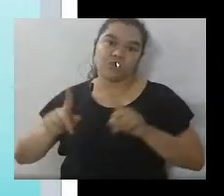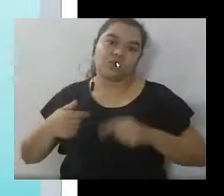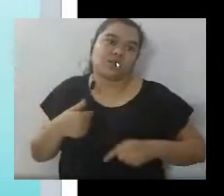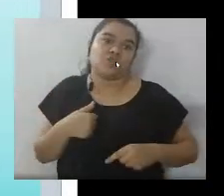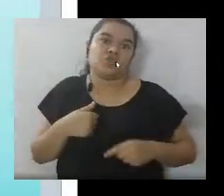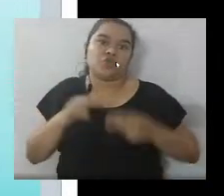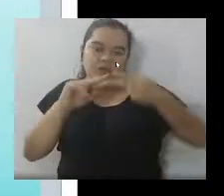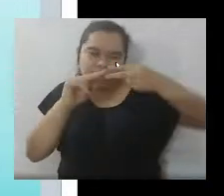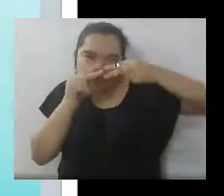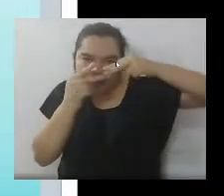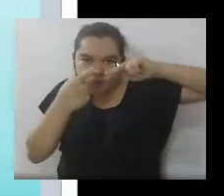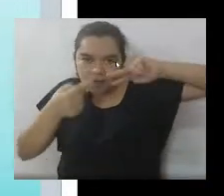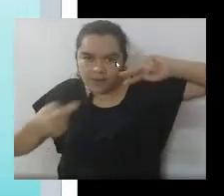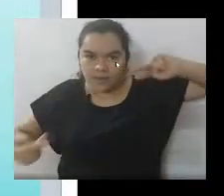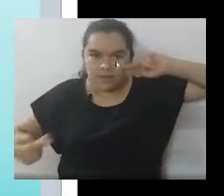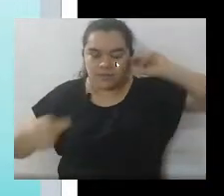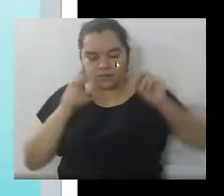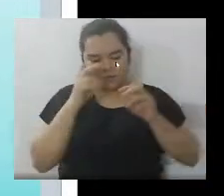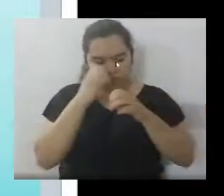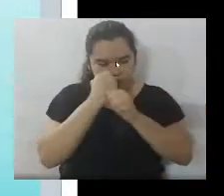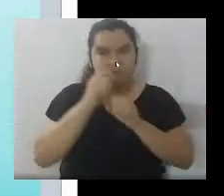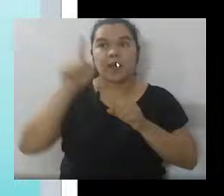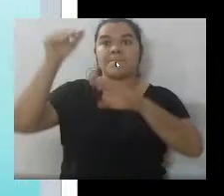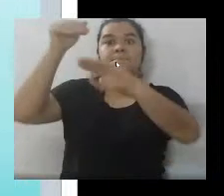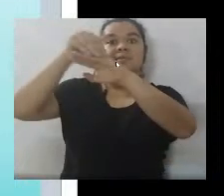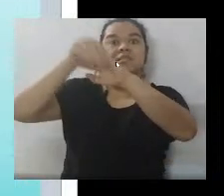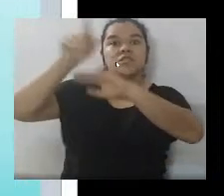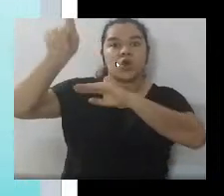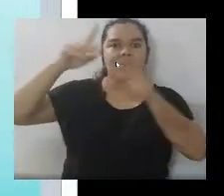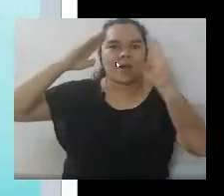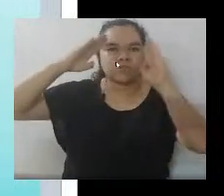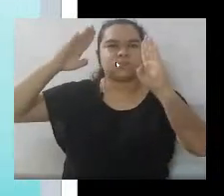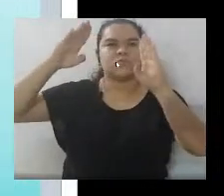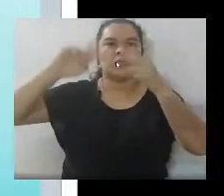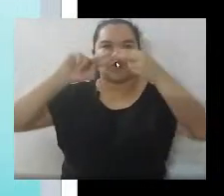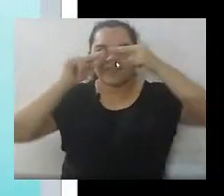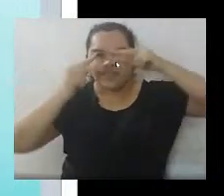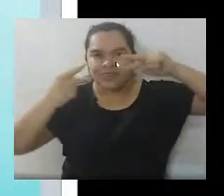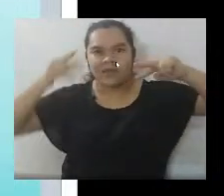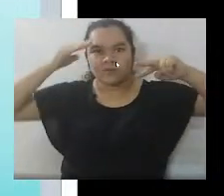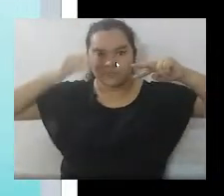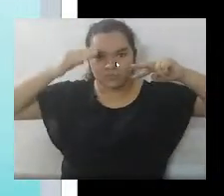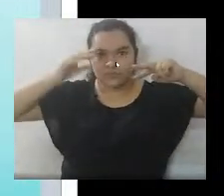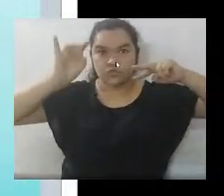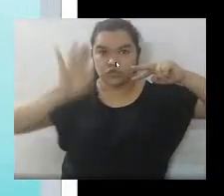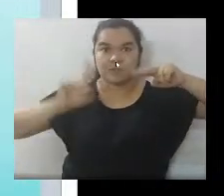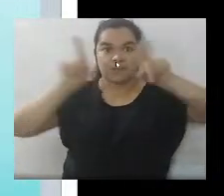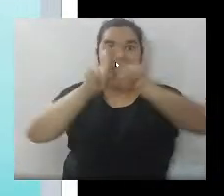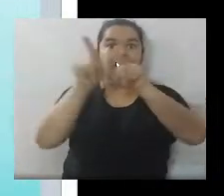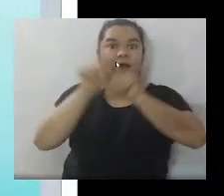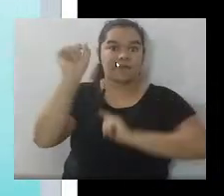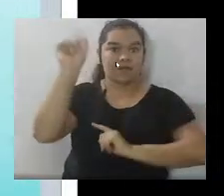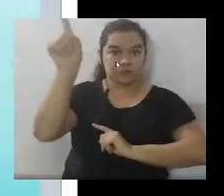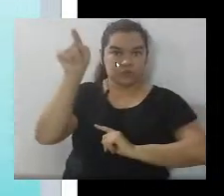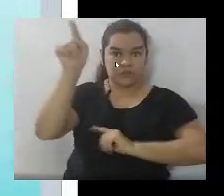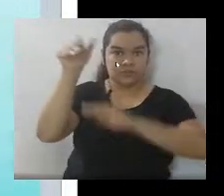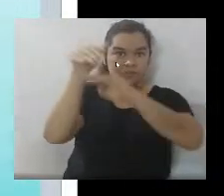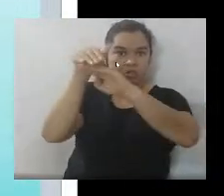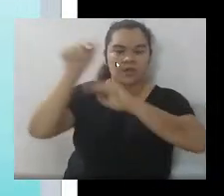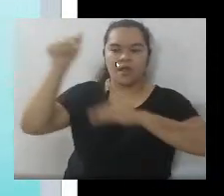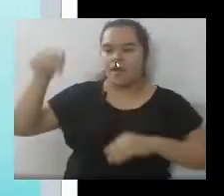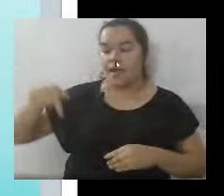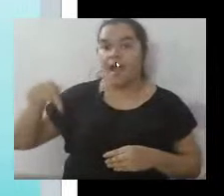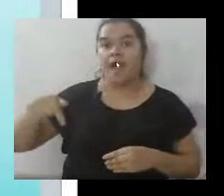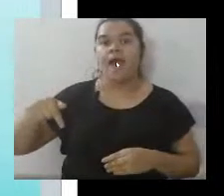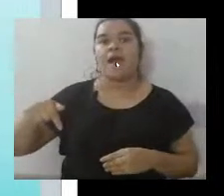ser genetista, estudiar licenciatura en genética en Misiones. Esa es una carrera que, si bien se dedica a esto, es más amplia. Lo nuestro